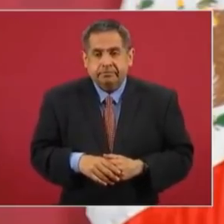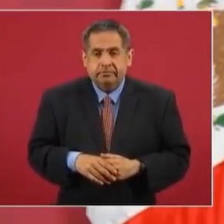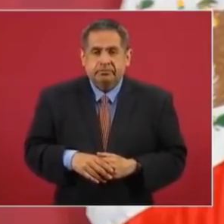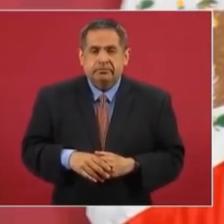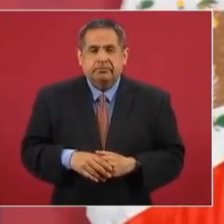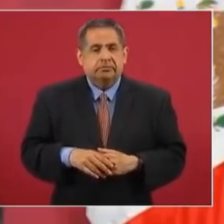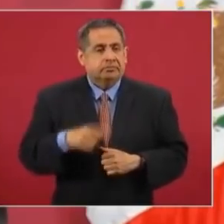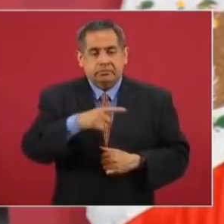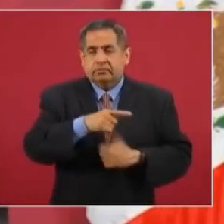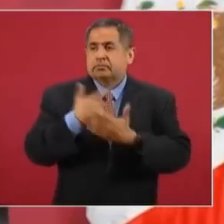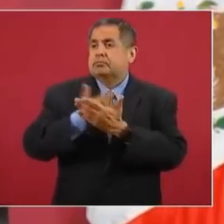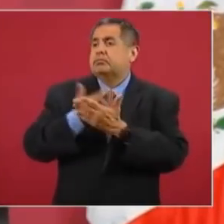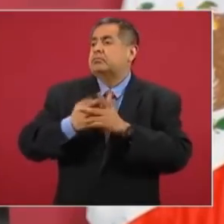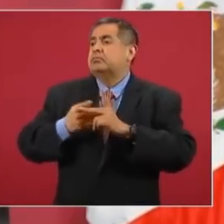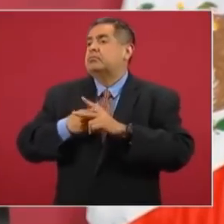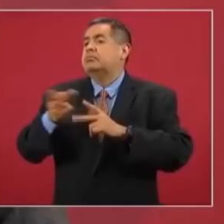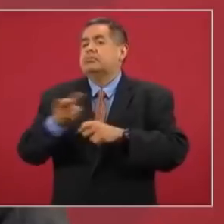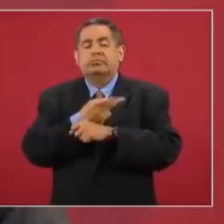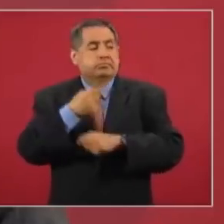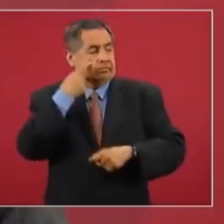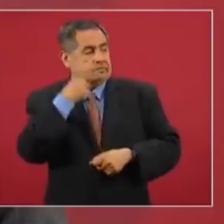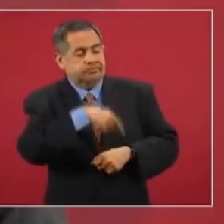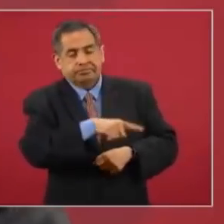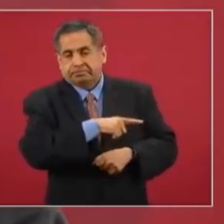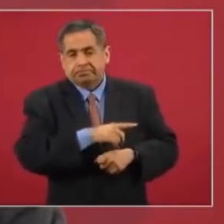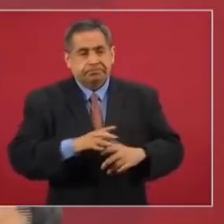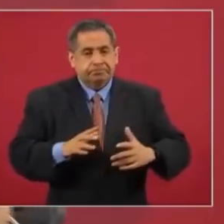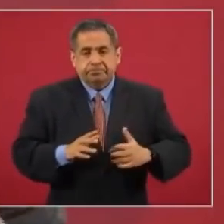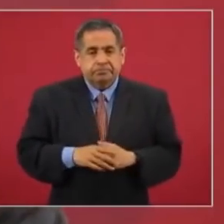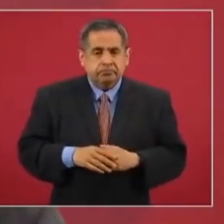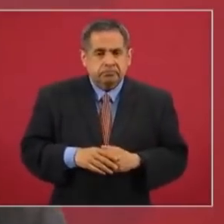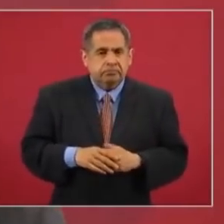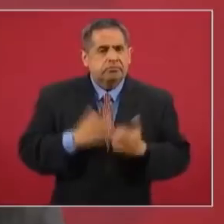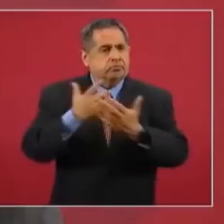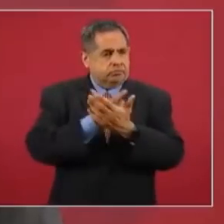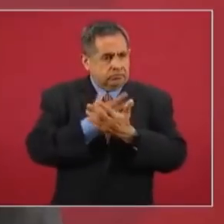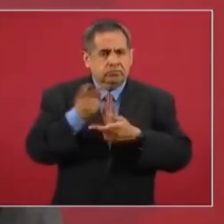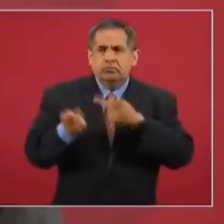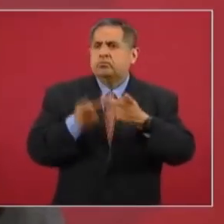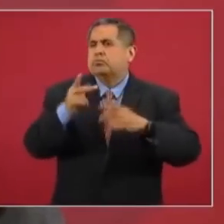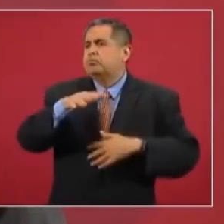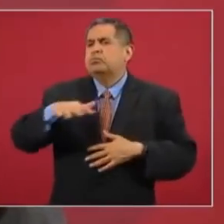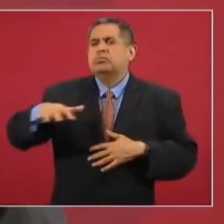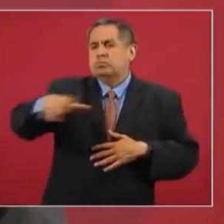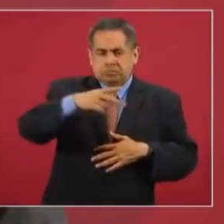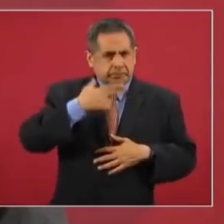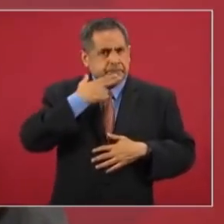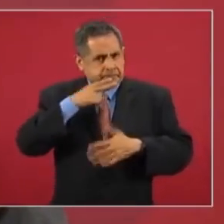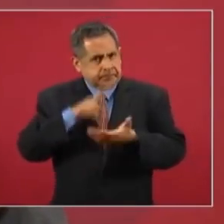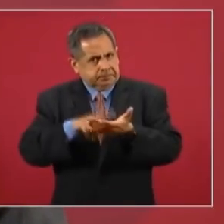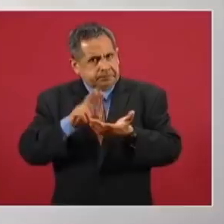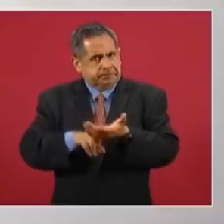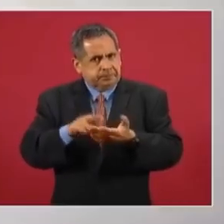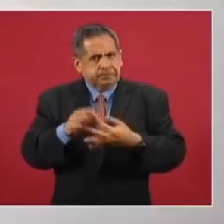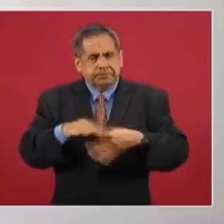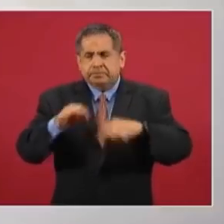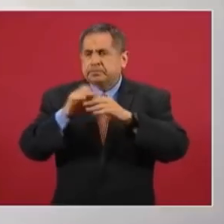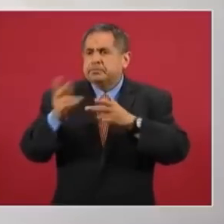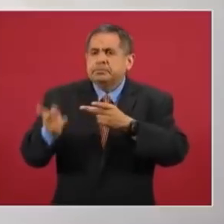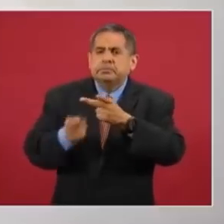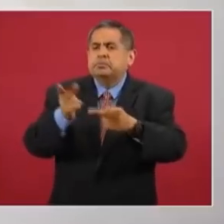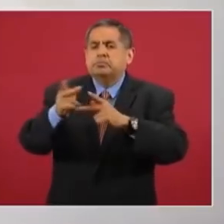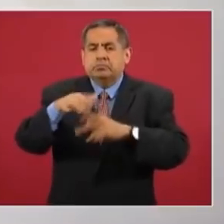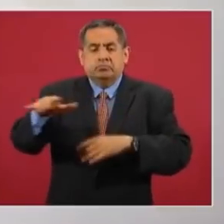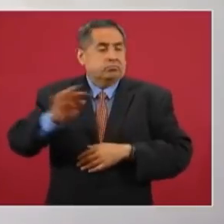ahí están las encuestas. Ese es un método también democrático. Y si se